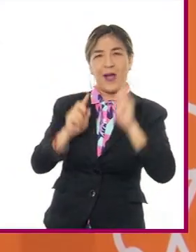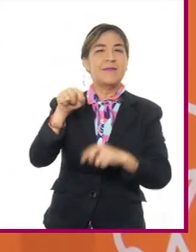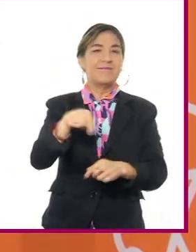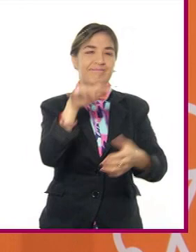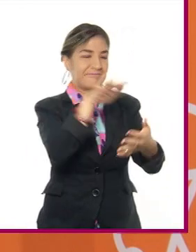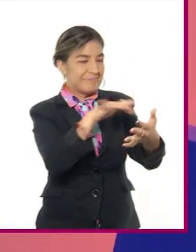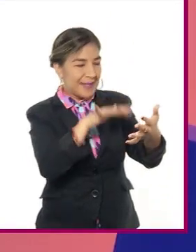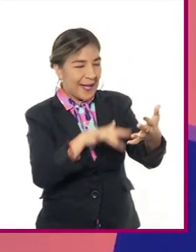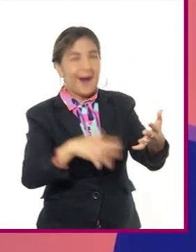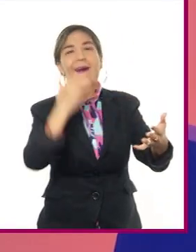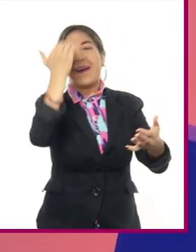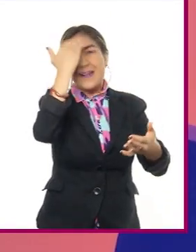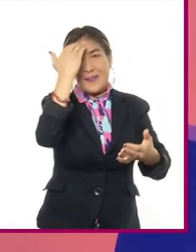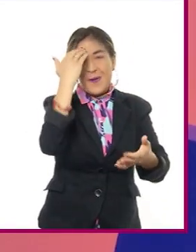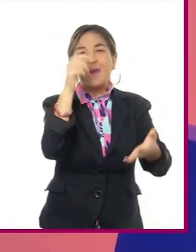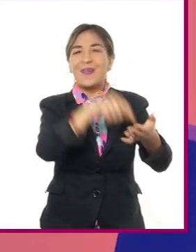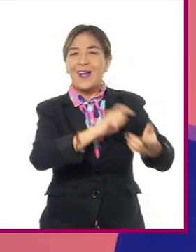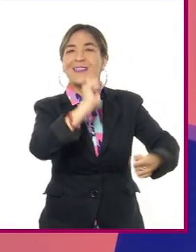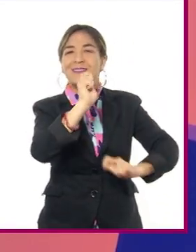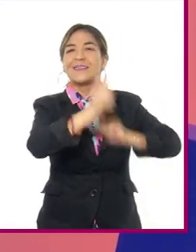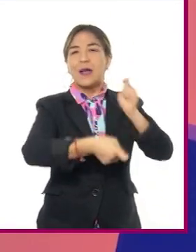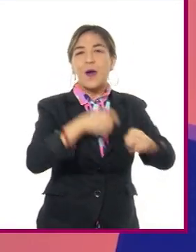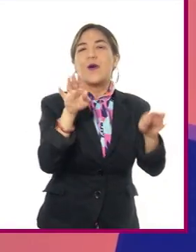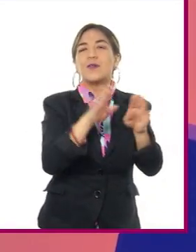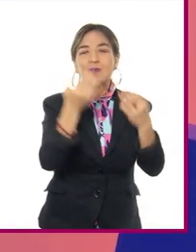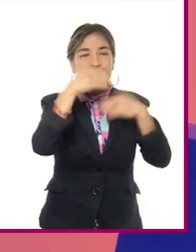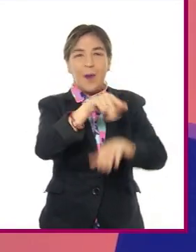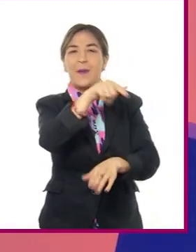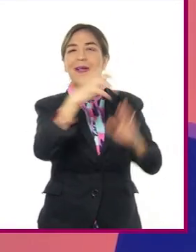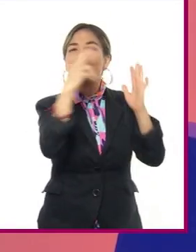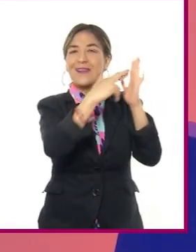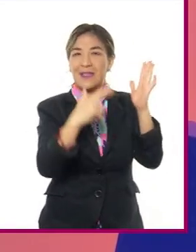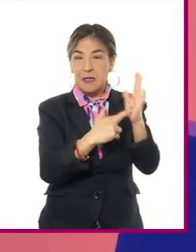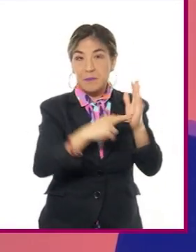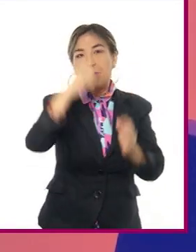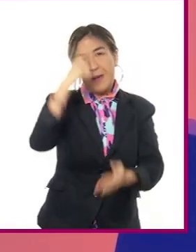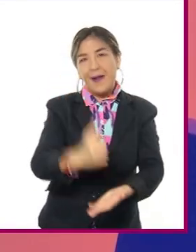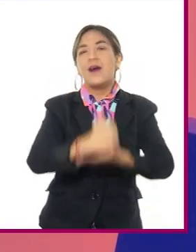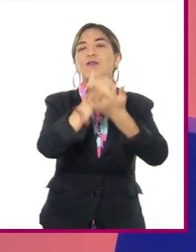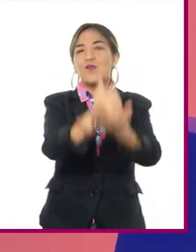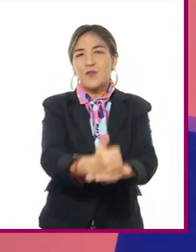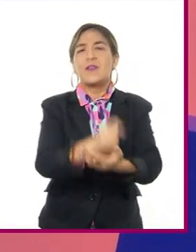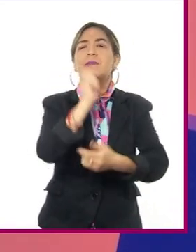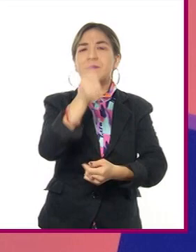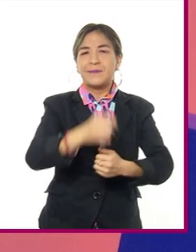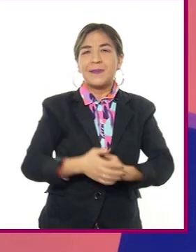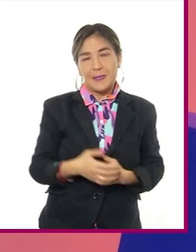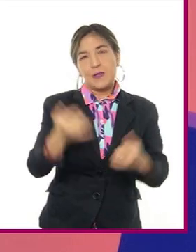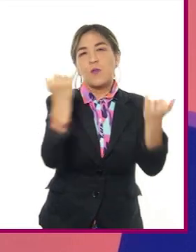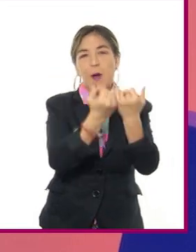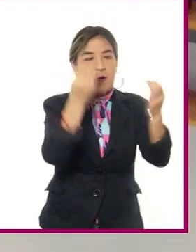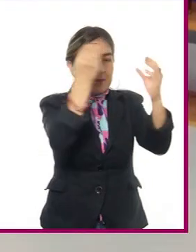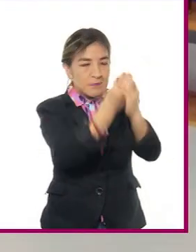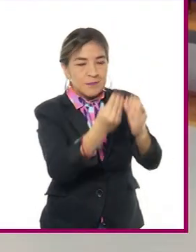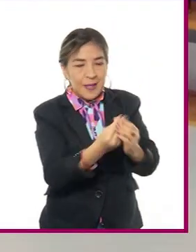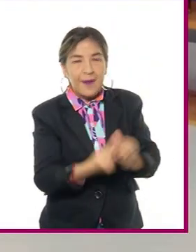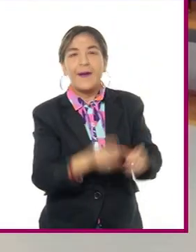lado, conocer e interpretar correctamente las reglas nos ayudará también a